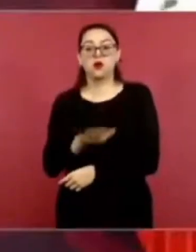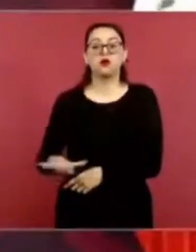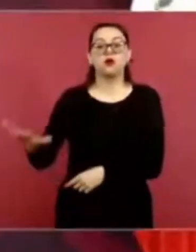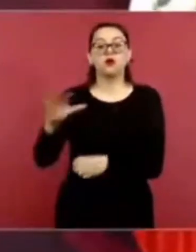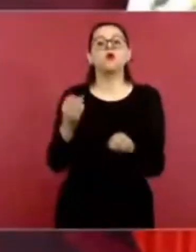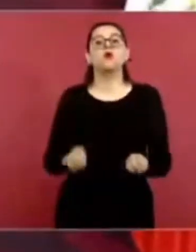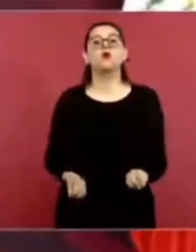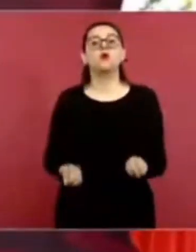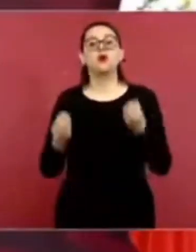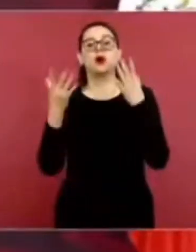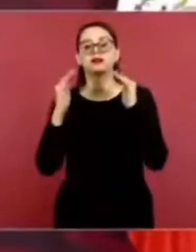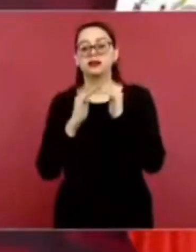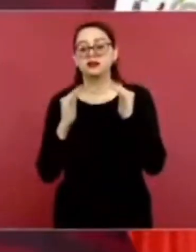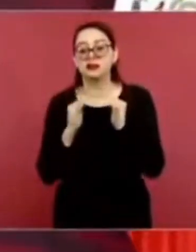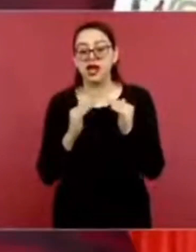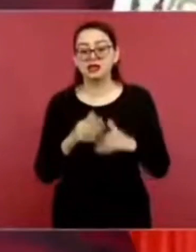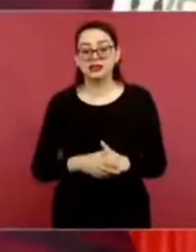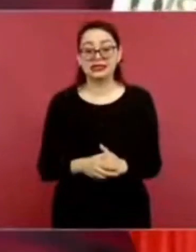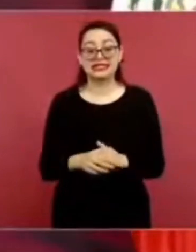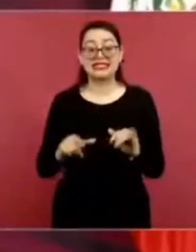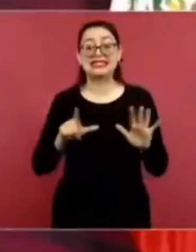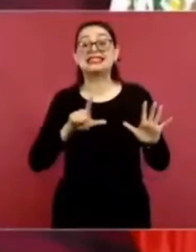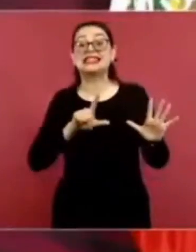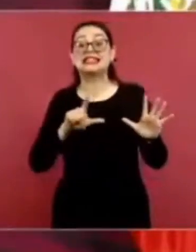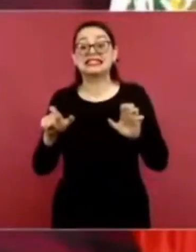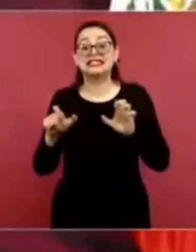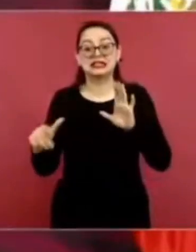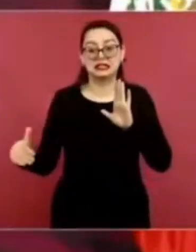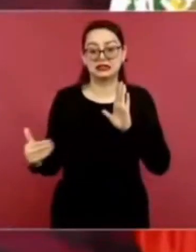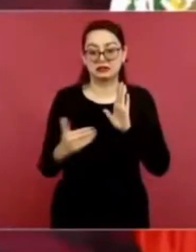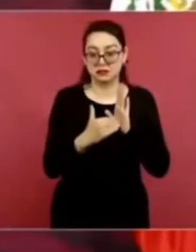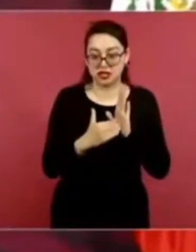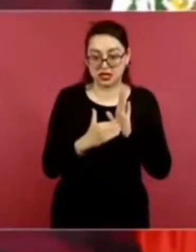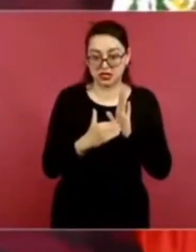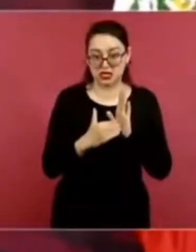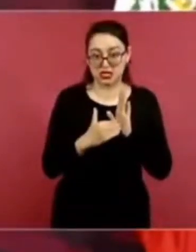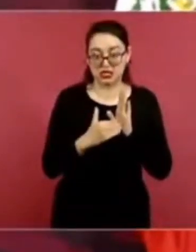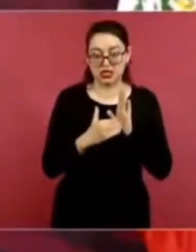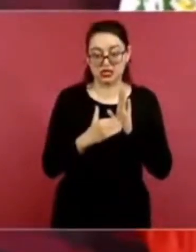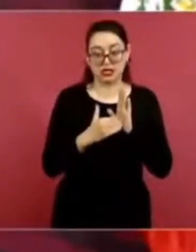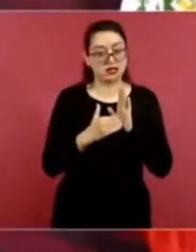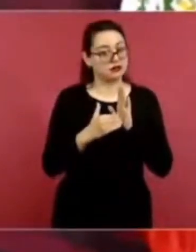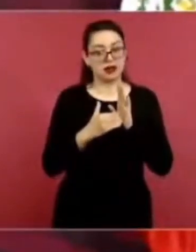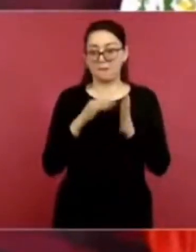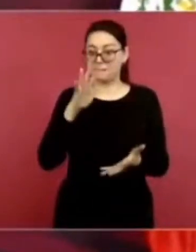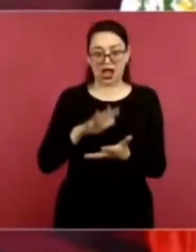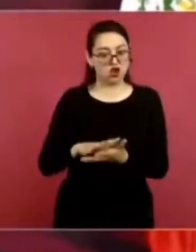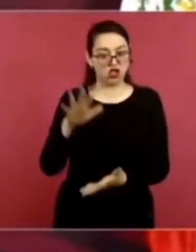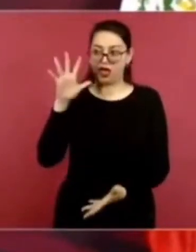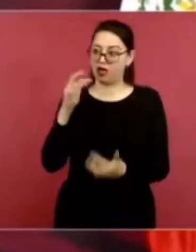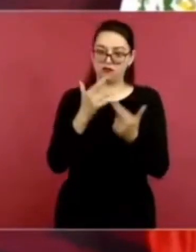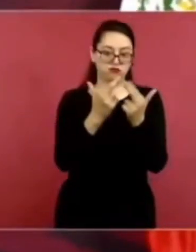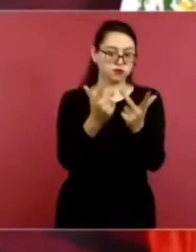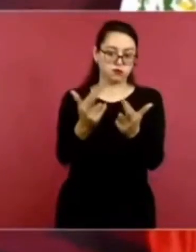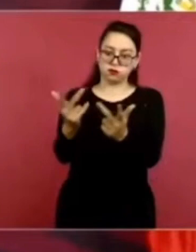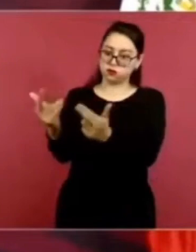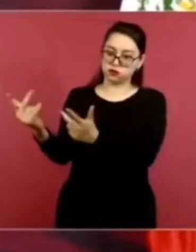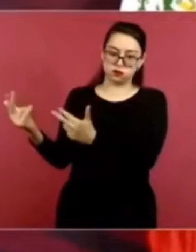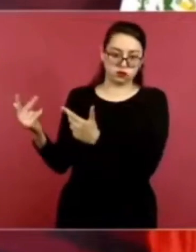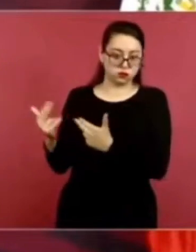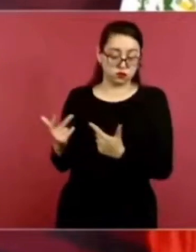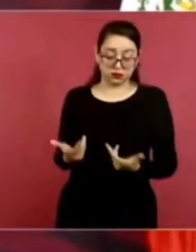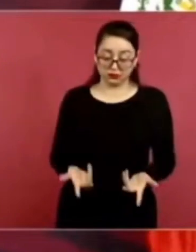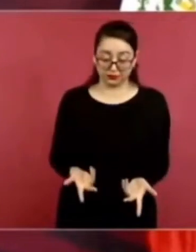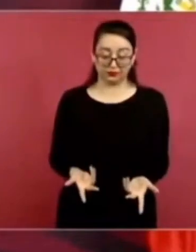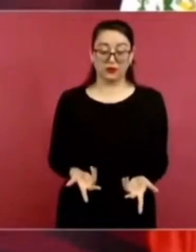viviendas en Acapulco y la mayoría afectadas, pero